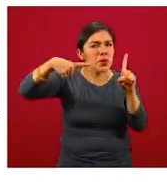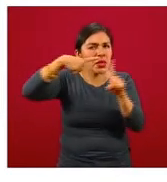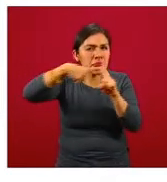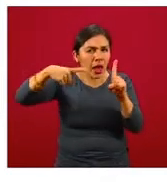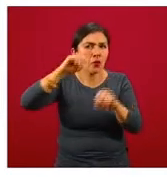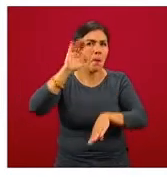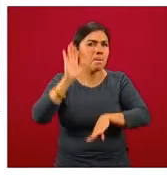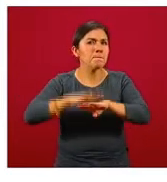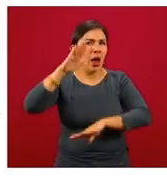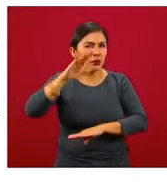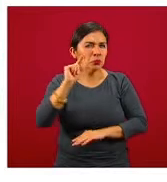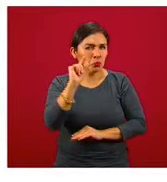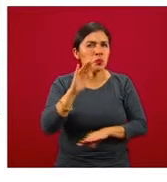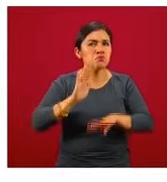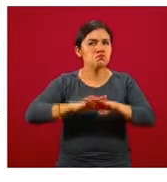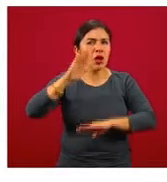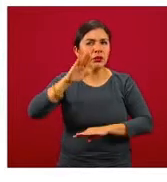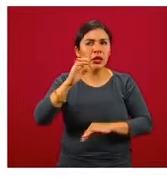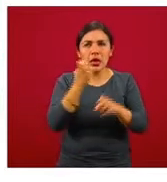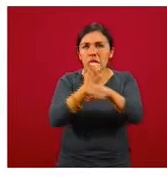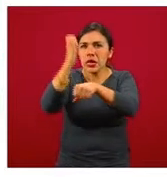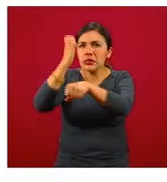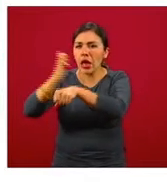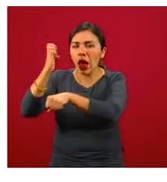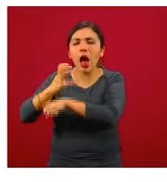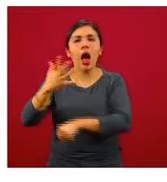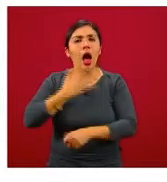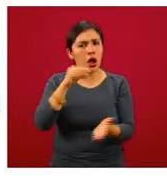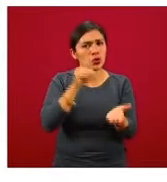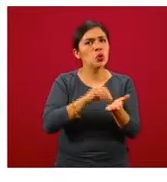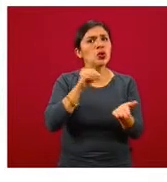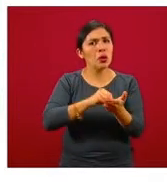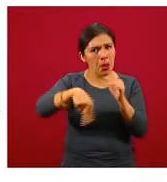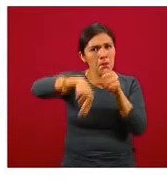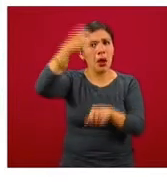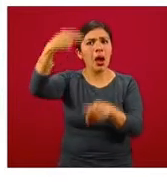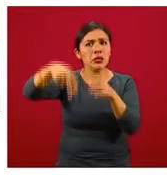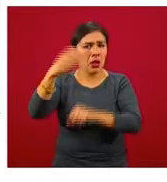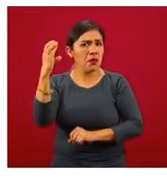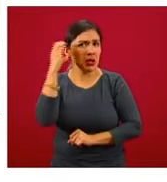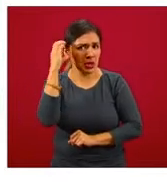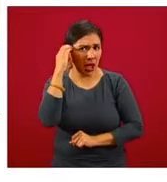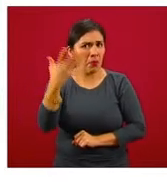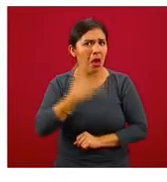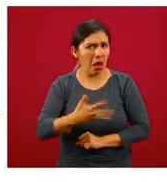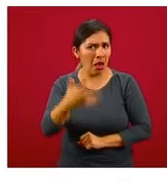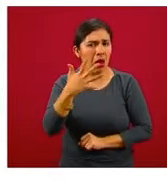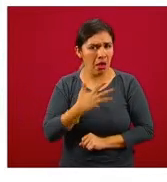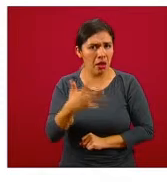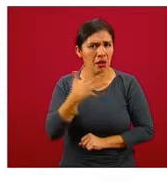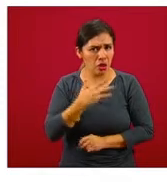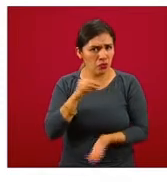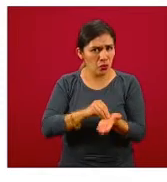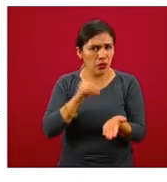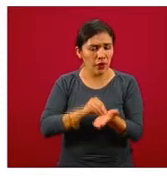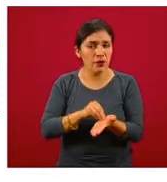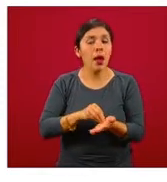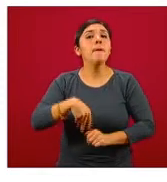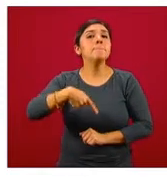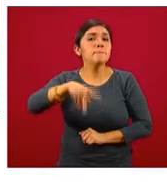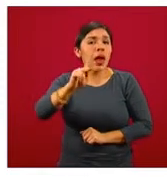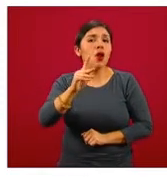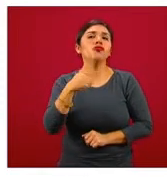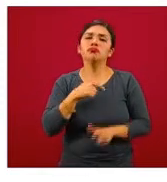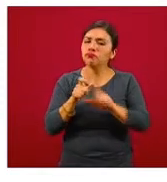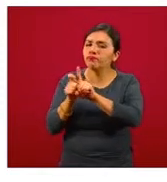o más de las, un States poco más have de a la mitad little de las bit entidades over todavía tienen una 50%. gran Other disponibilidad, states gran have a disponibilidad lot de of servicios de availability. camas, pues hemos But we've estado been